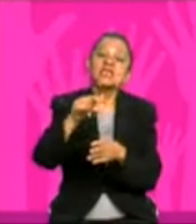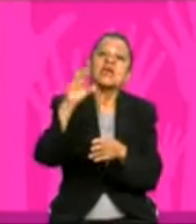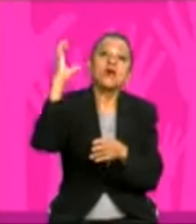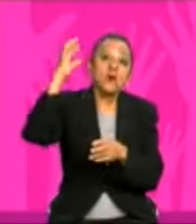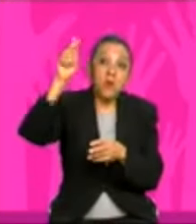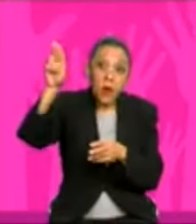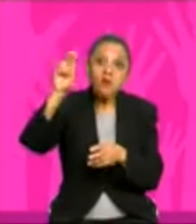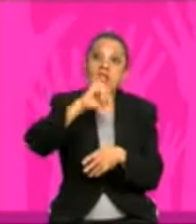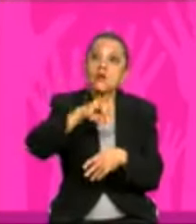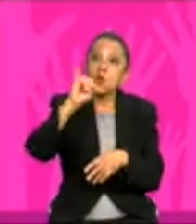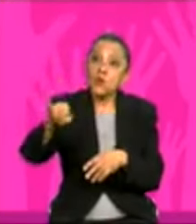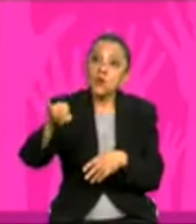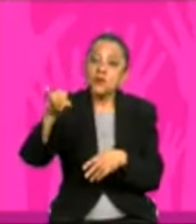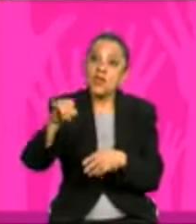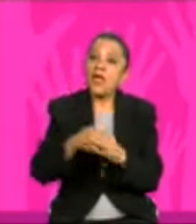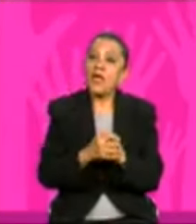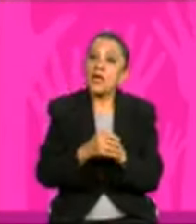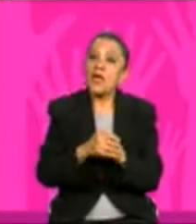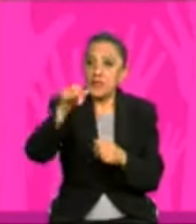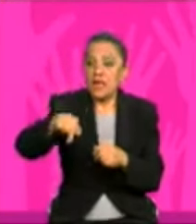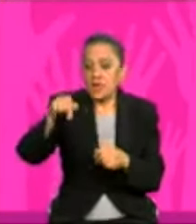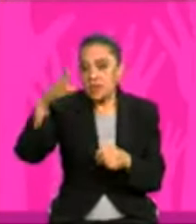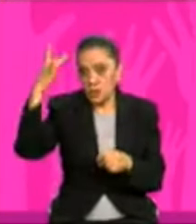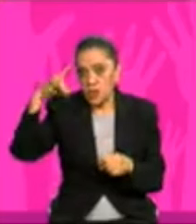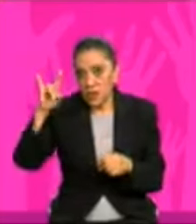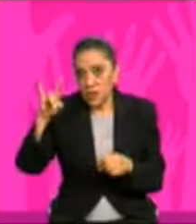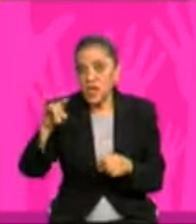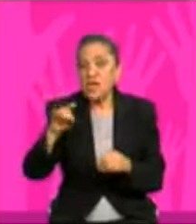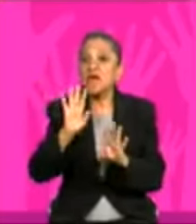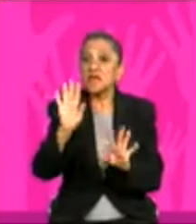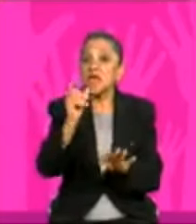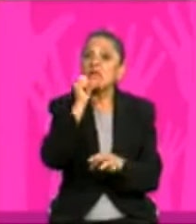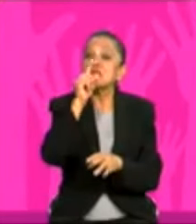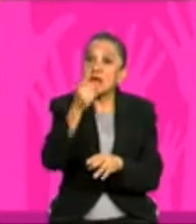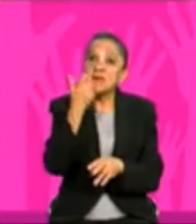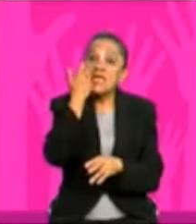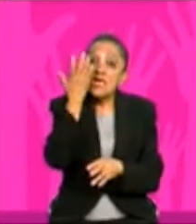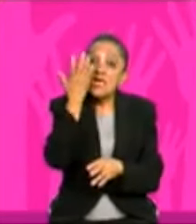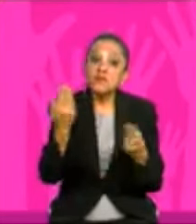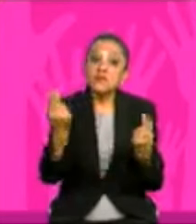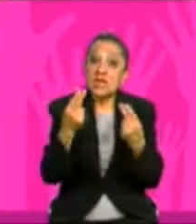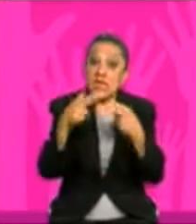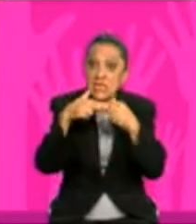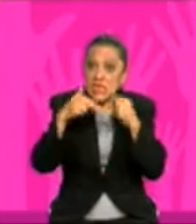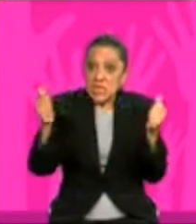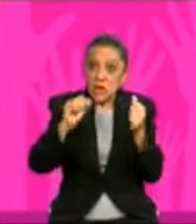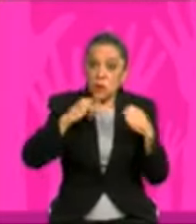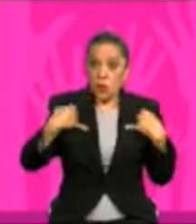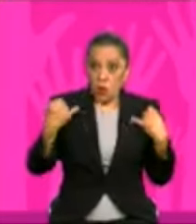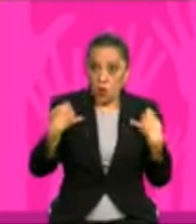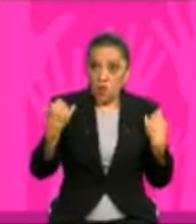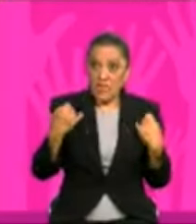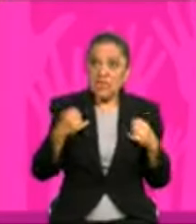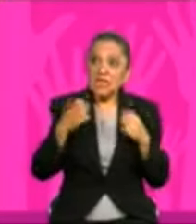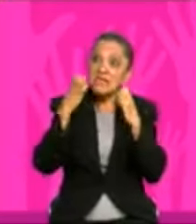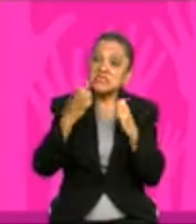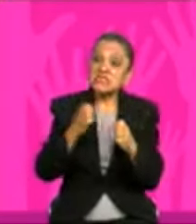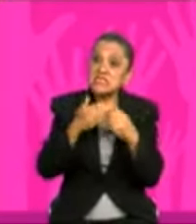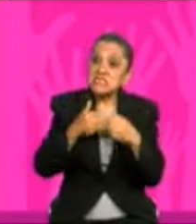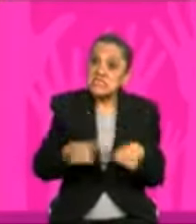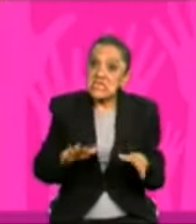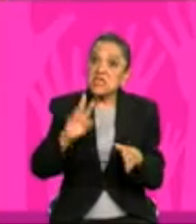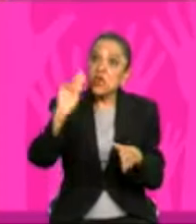Estableceremos un convenio con la Universidad del Estado para que ningún joven se quede sin universidad. Y apoyaremos a